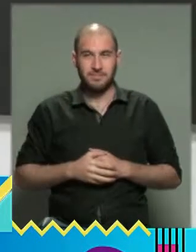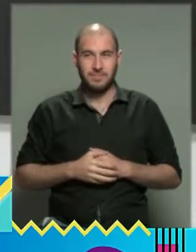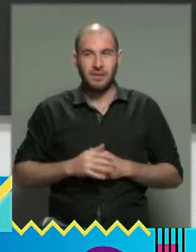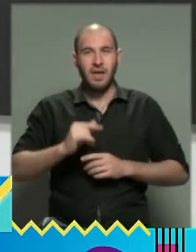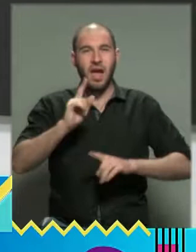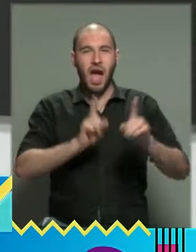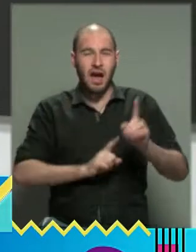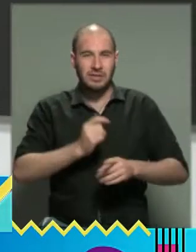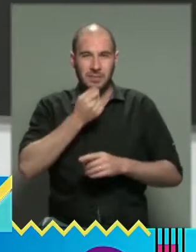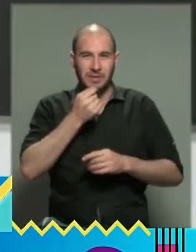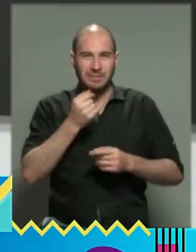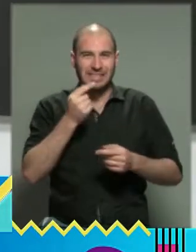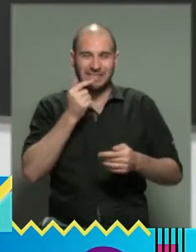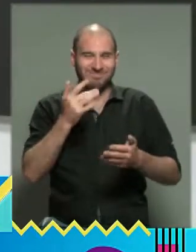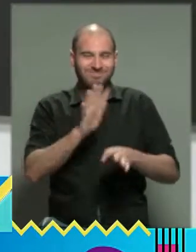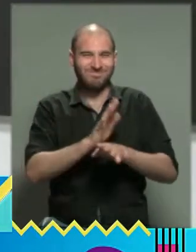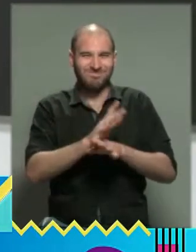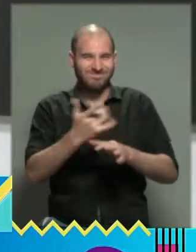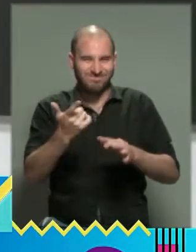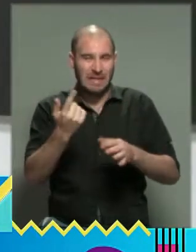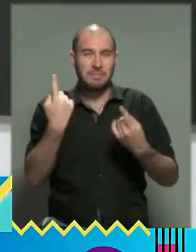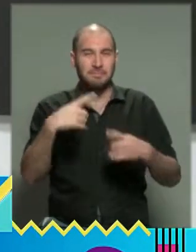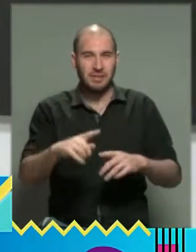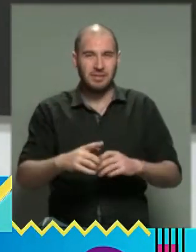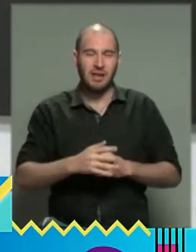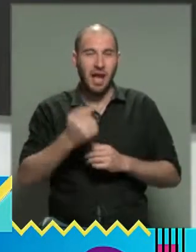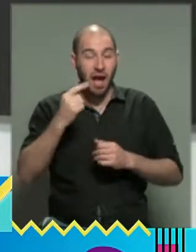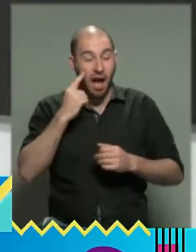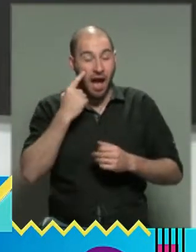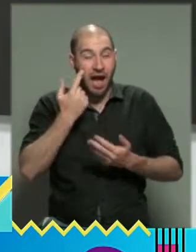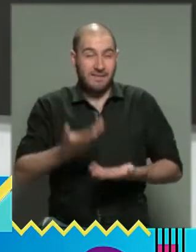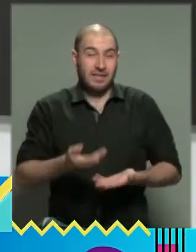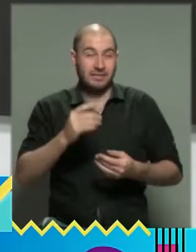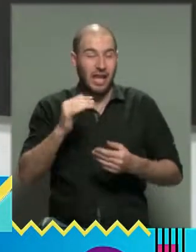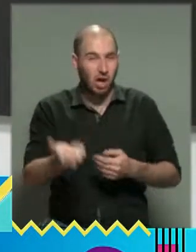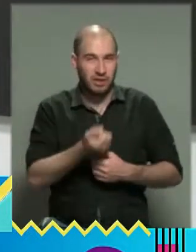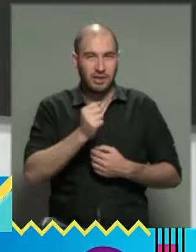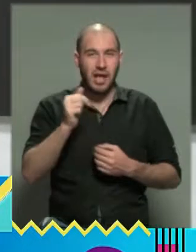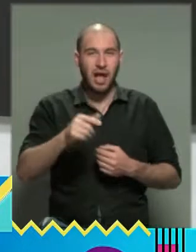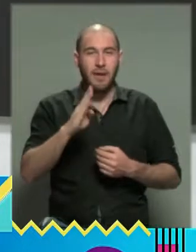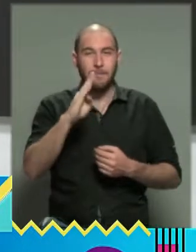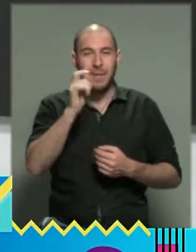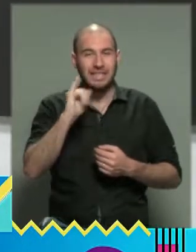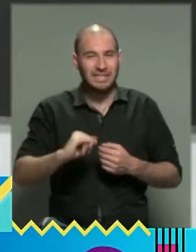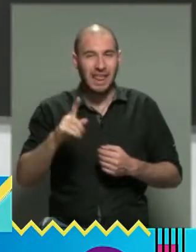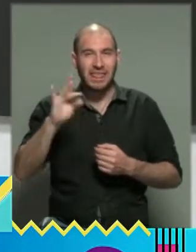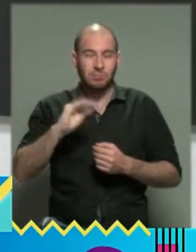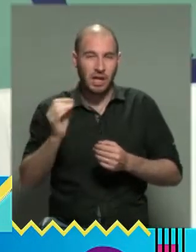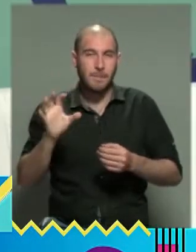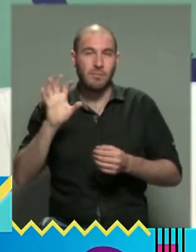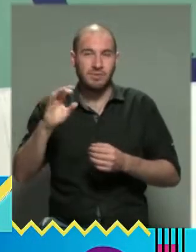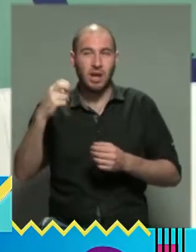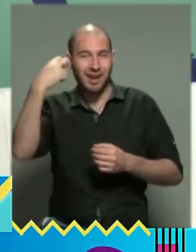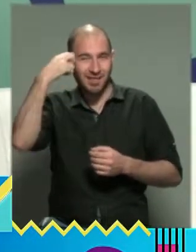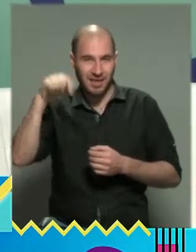veces se hace un poco intangible, pero vamos a intentar descubrirlo un poco. Estamos con Beatriz Varela, diputada provincial por